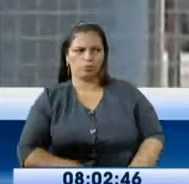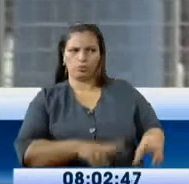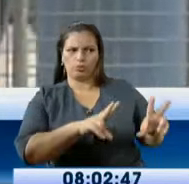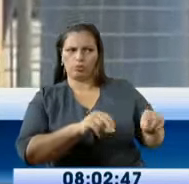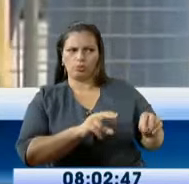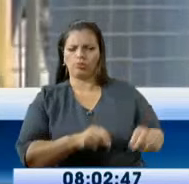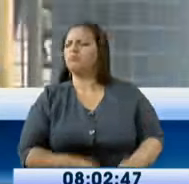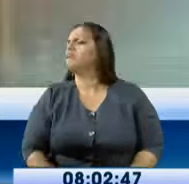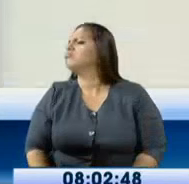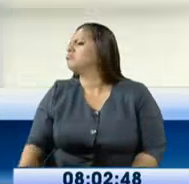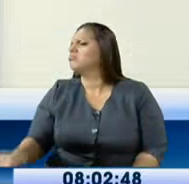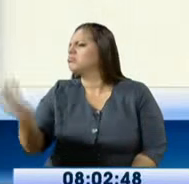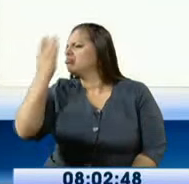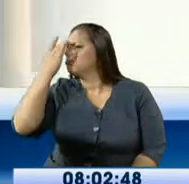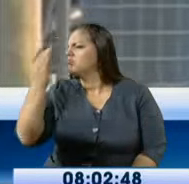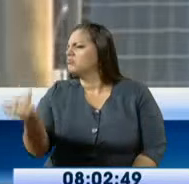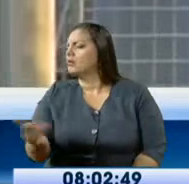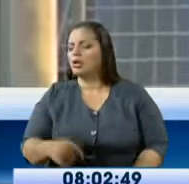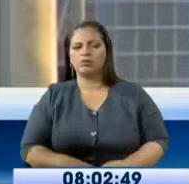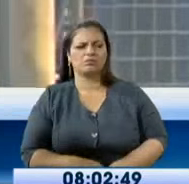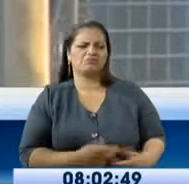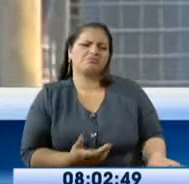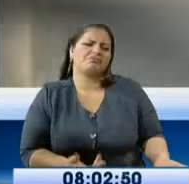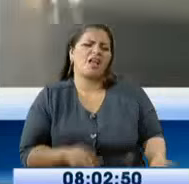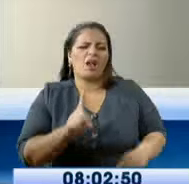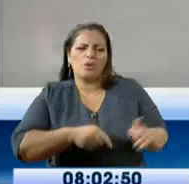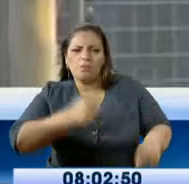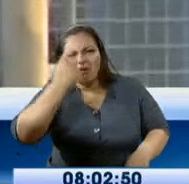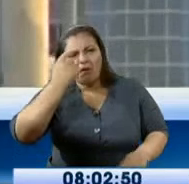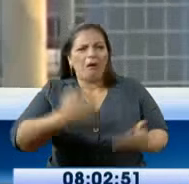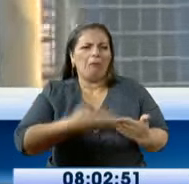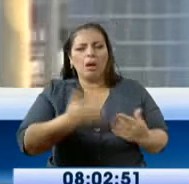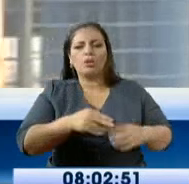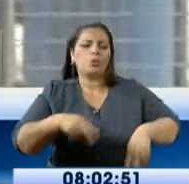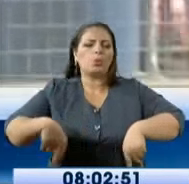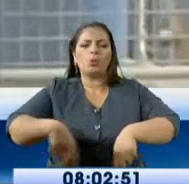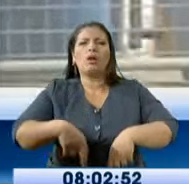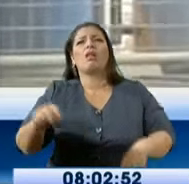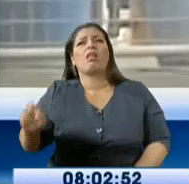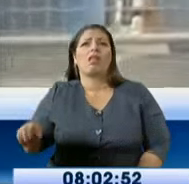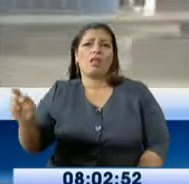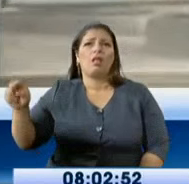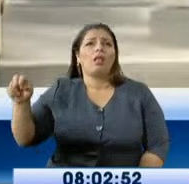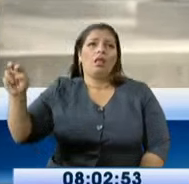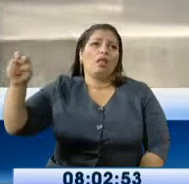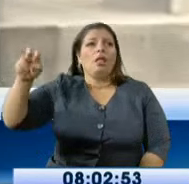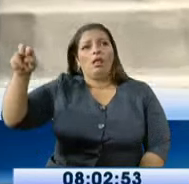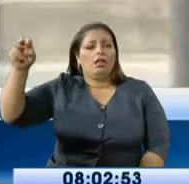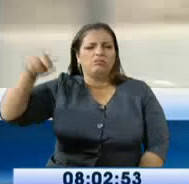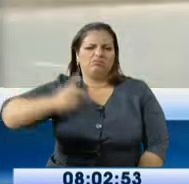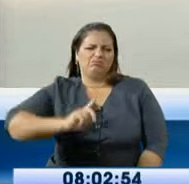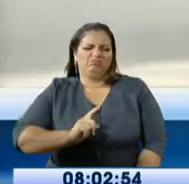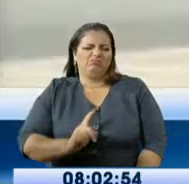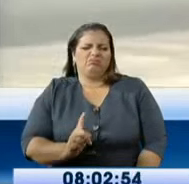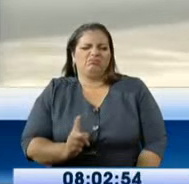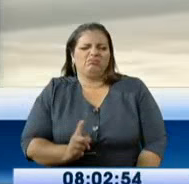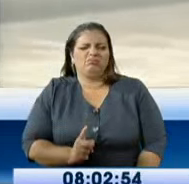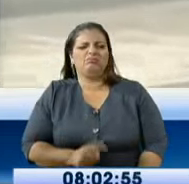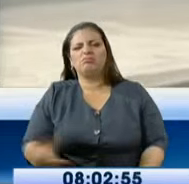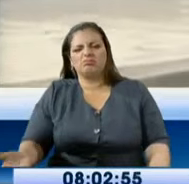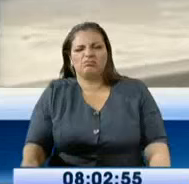hecho. ¿No? ¿Está de acuerdo con que se los multe? Sí, está bien. ¿Está bien? Recordemos que quienes cruzan por debajo de los